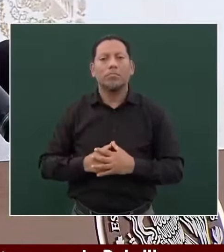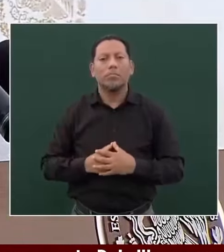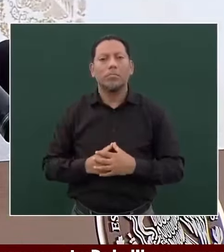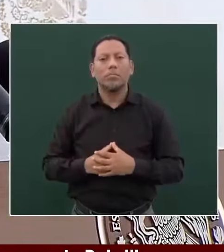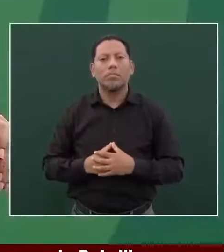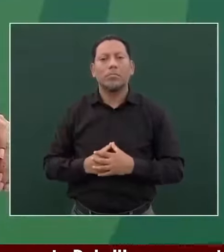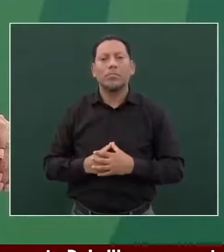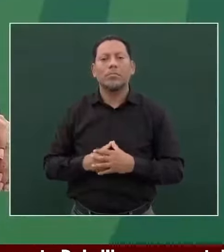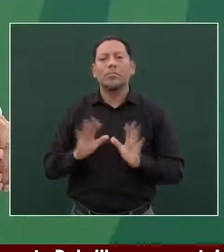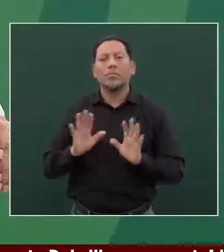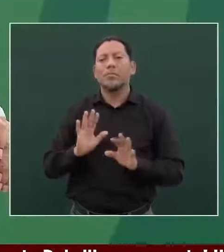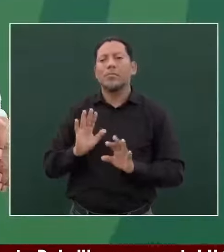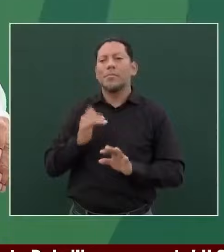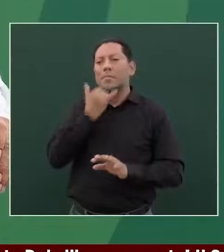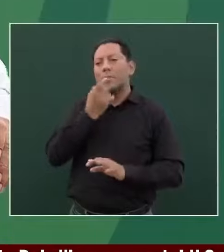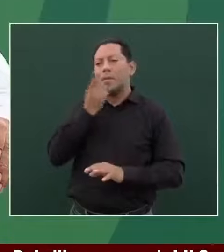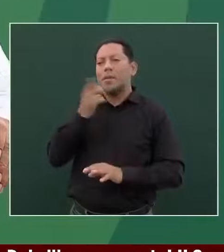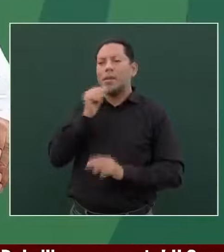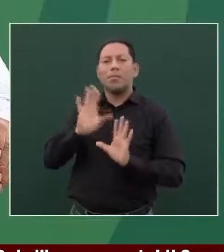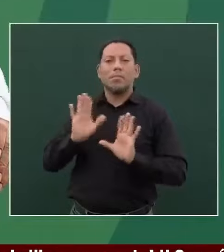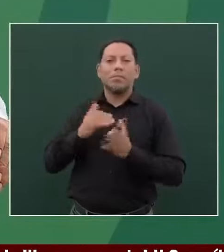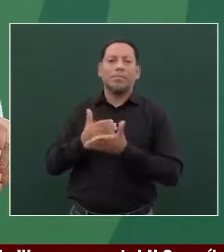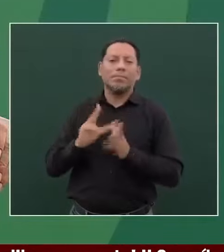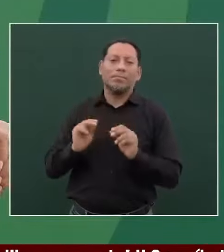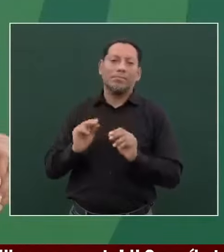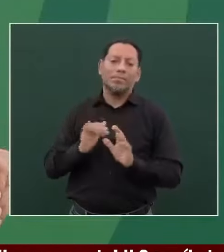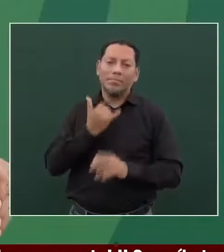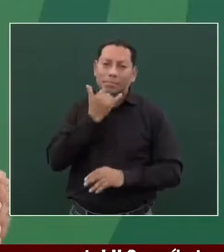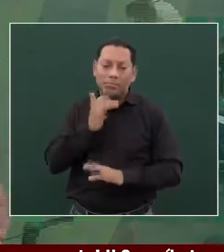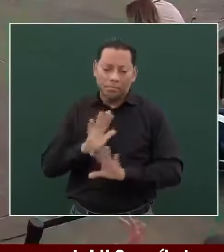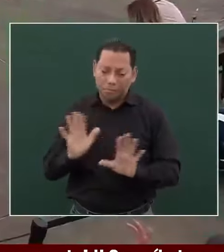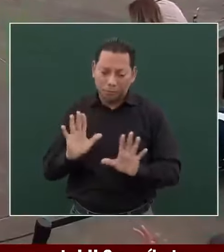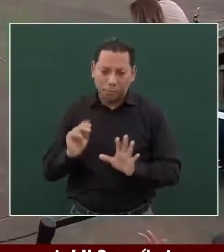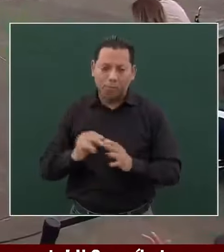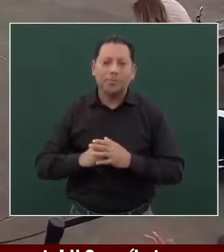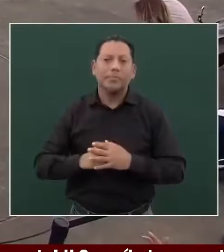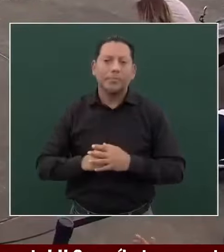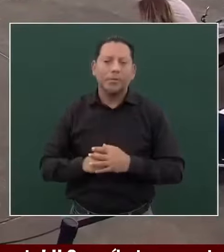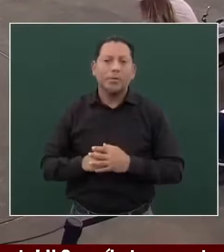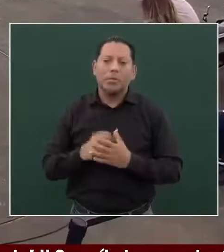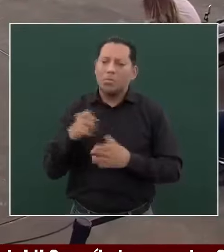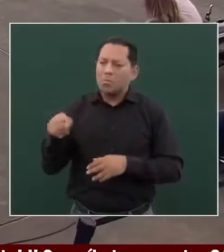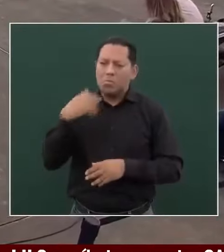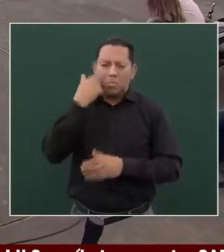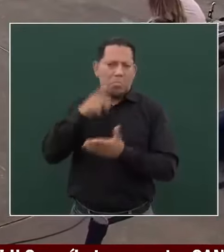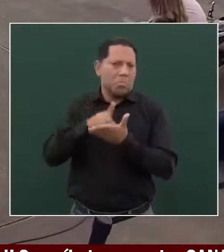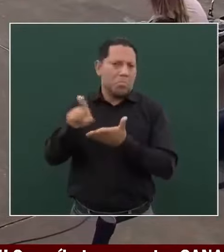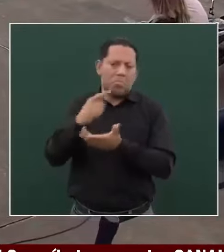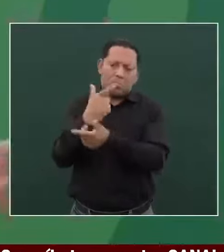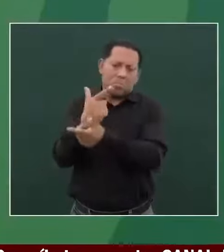No, ni lo voy a decir. No, pero son libres,